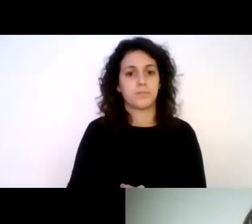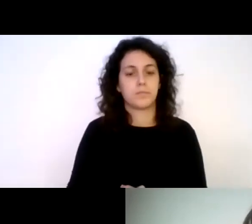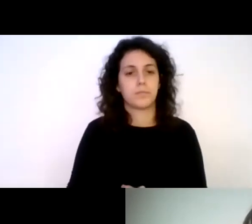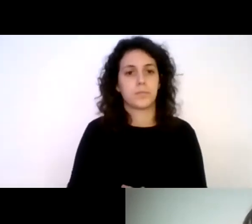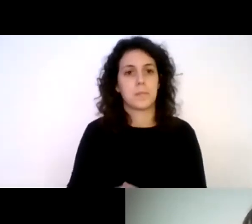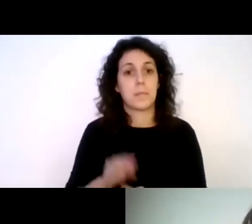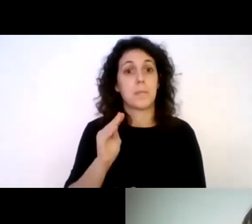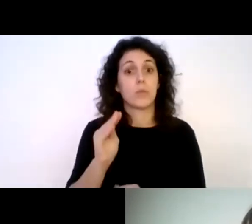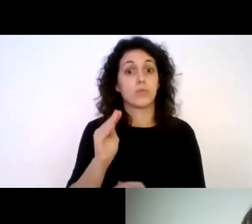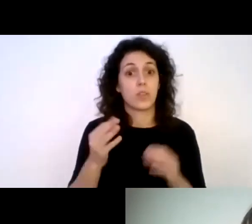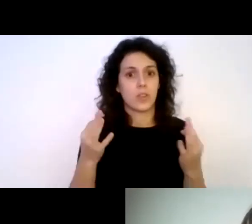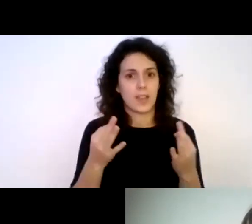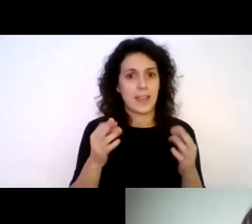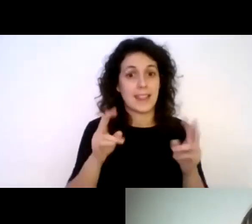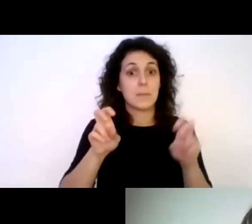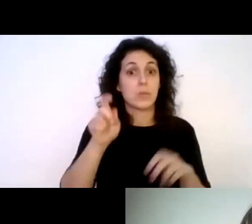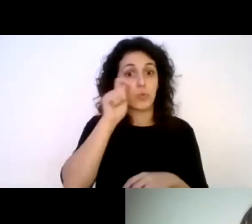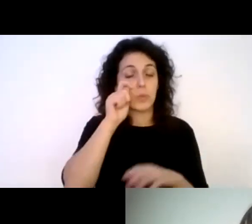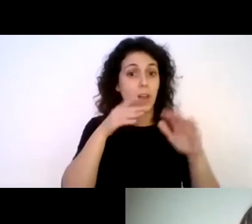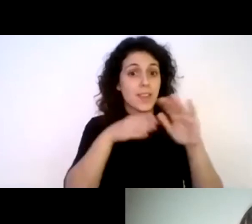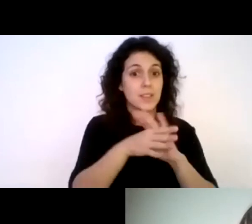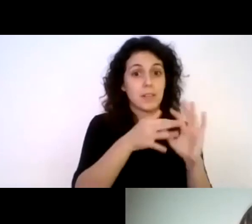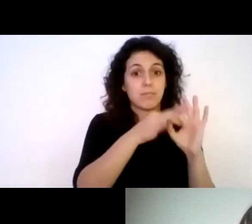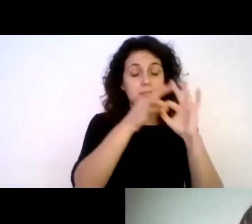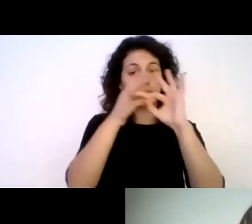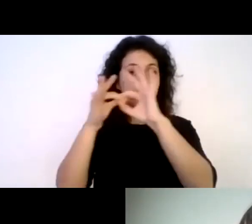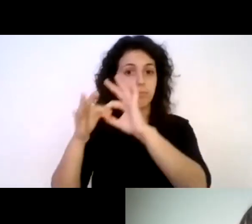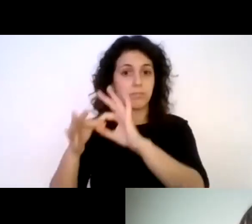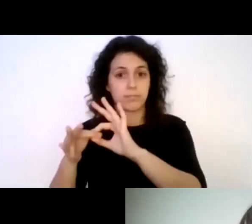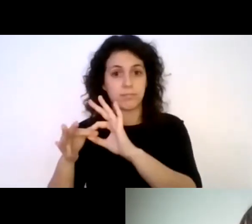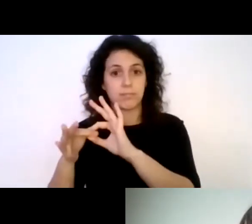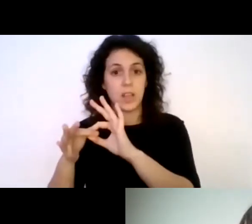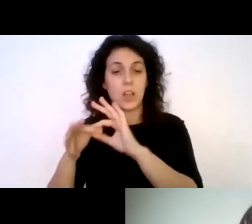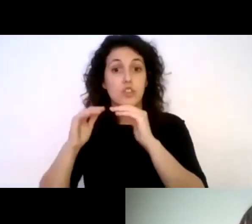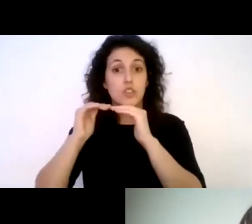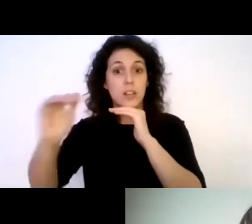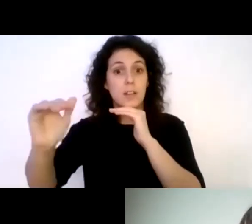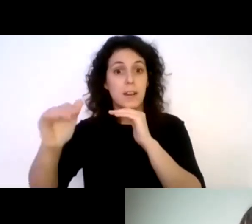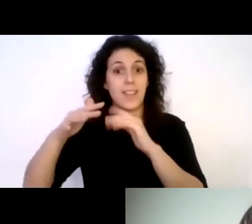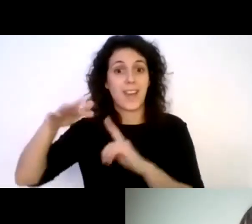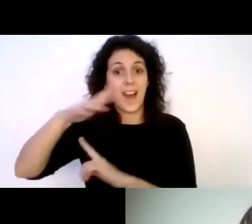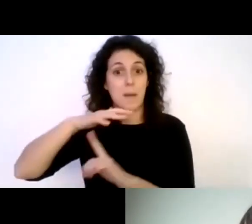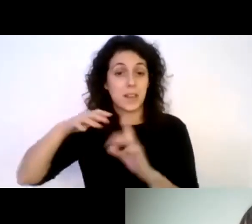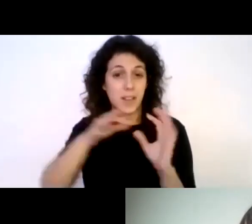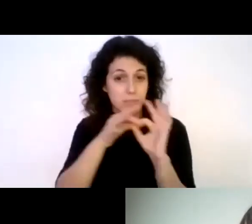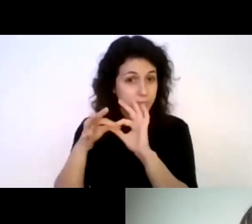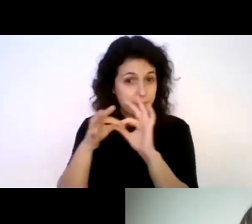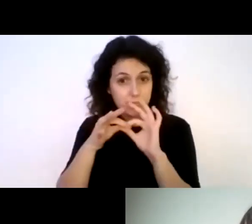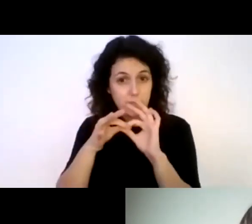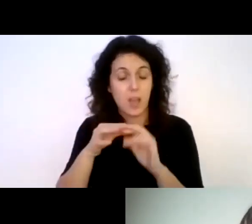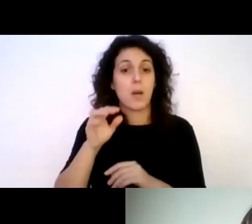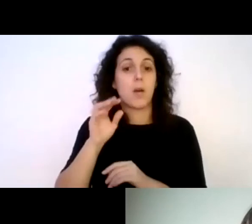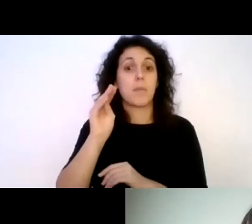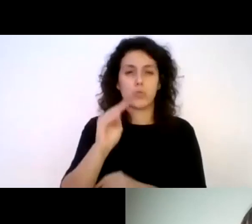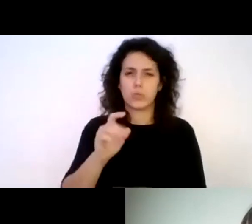preguntando si el turismo accesible tiene relación con la sostenibilidad ambiental. Es una pregunta complicada